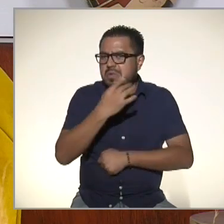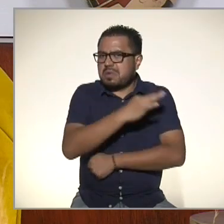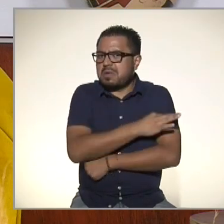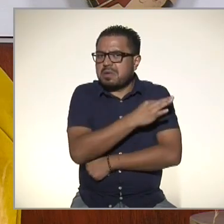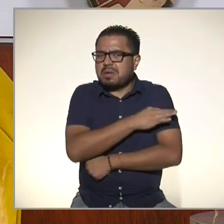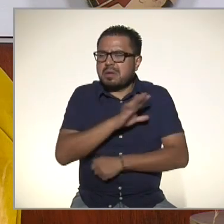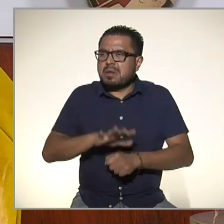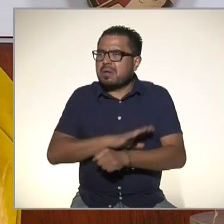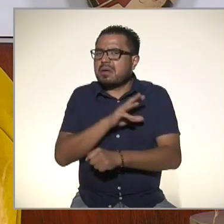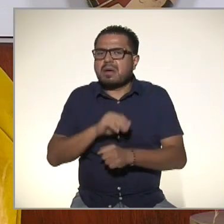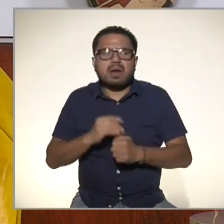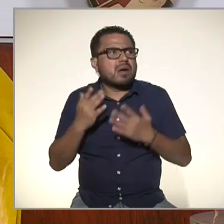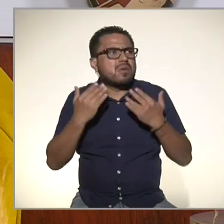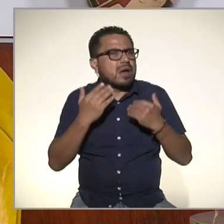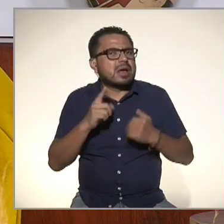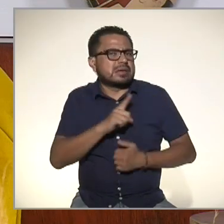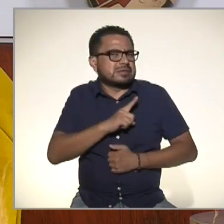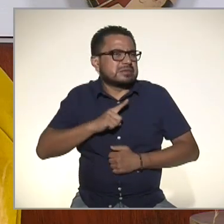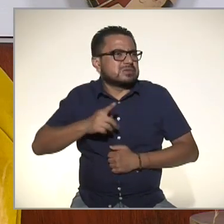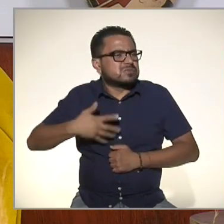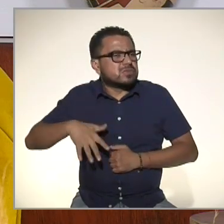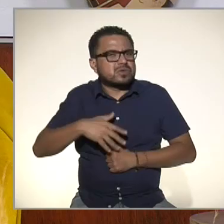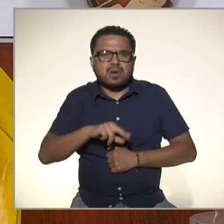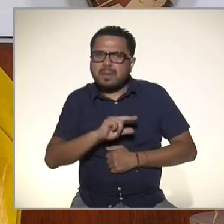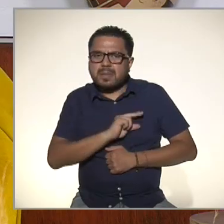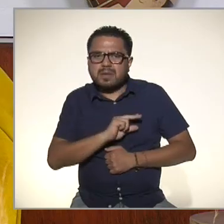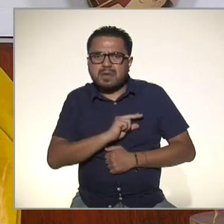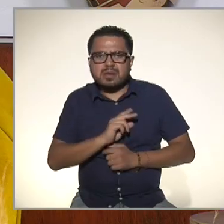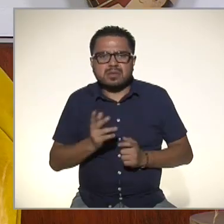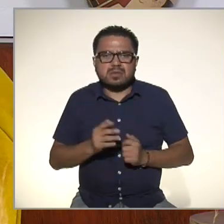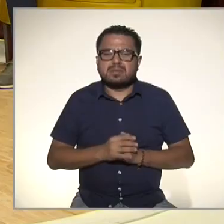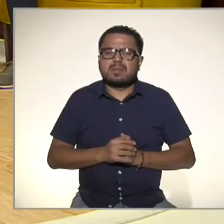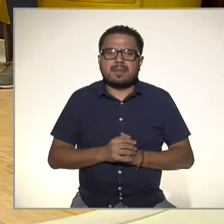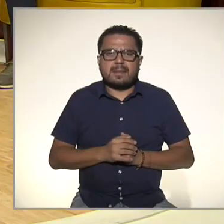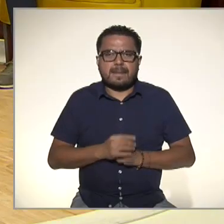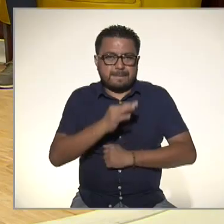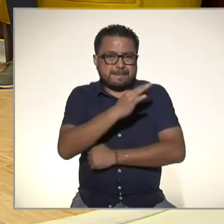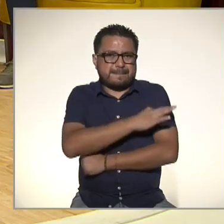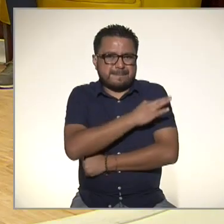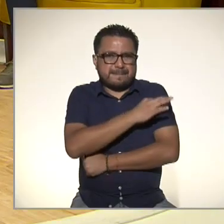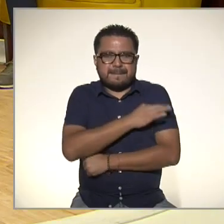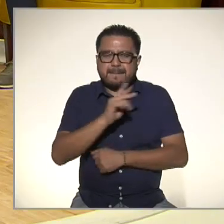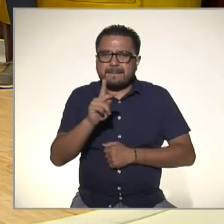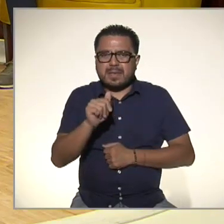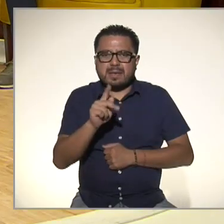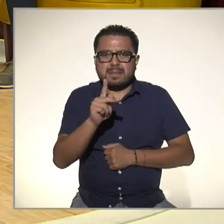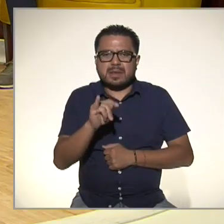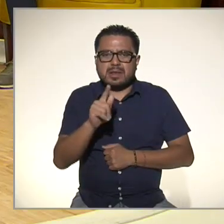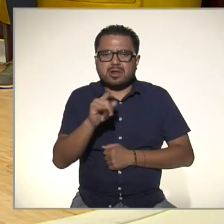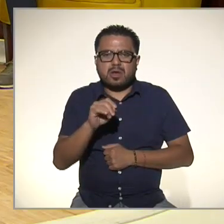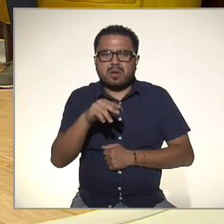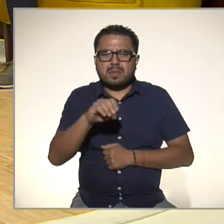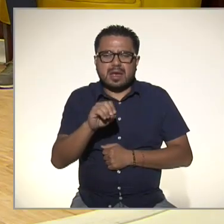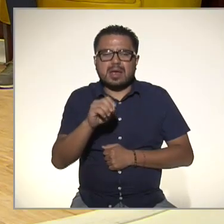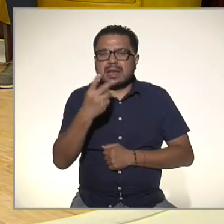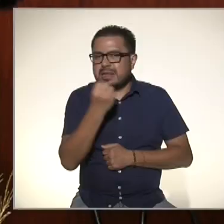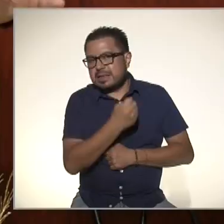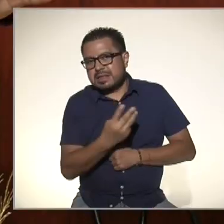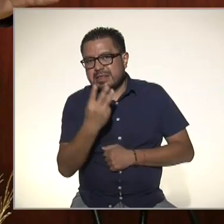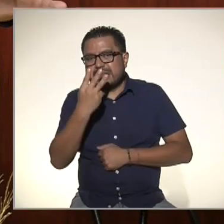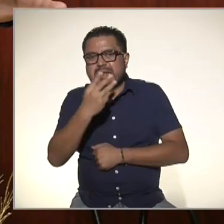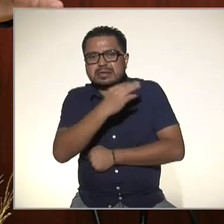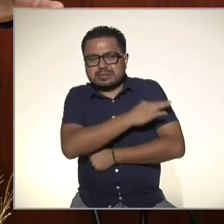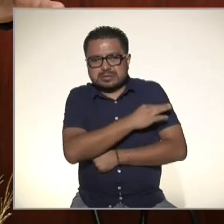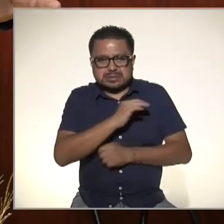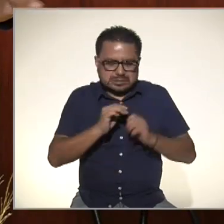incompleto y ya no encontramos. ¿La tengo que buscar por medio privado? Bueno, la vacuna de papiloma son 3 dosis. Generalmente es la dosis